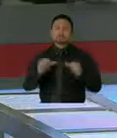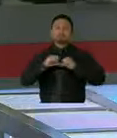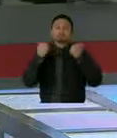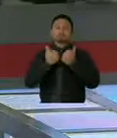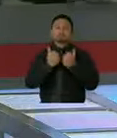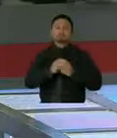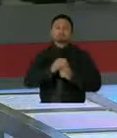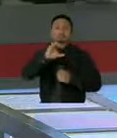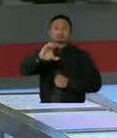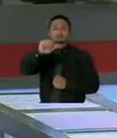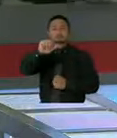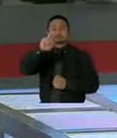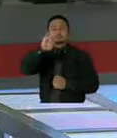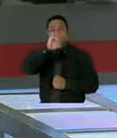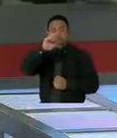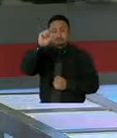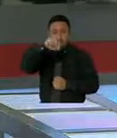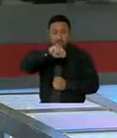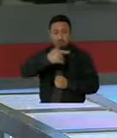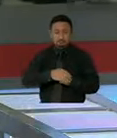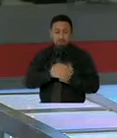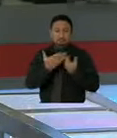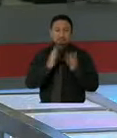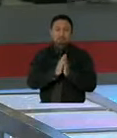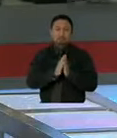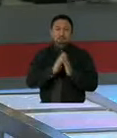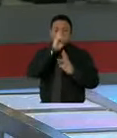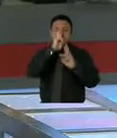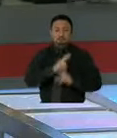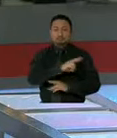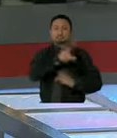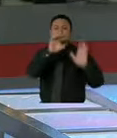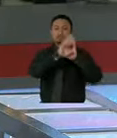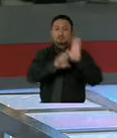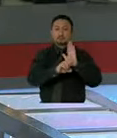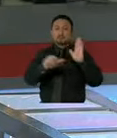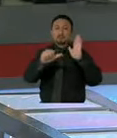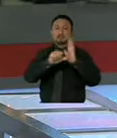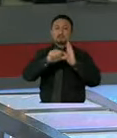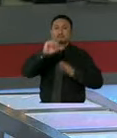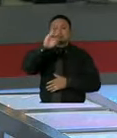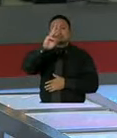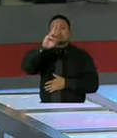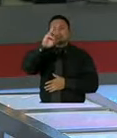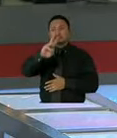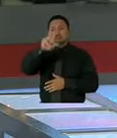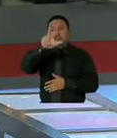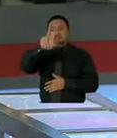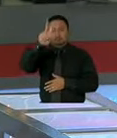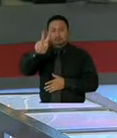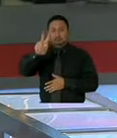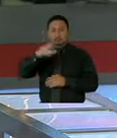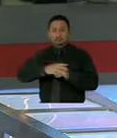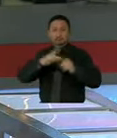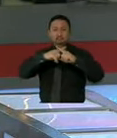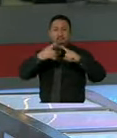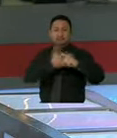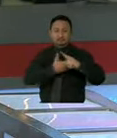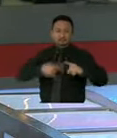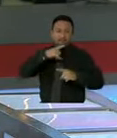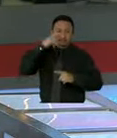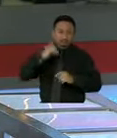César Carreo presentó una demanda de inconstitucionalidad al decreto 632 que fue suscrito por el expresidente Rafael